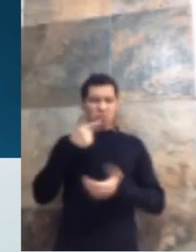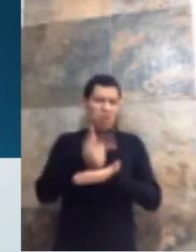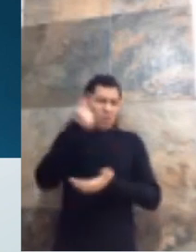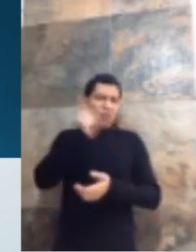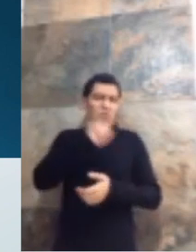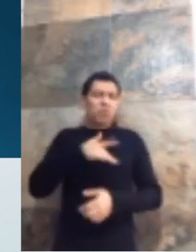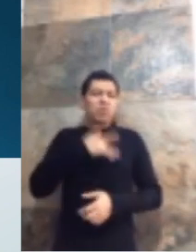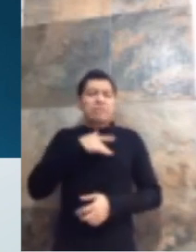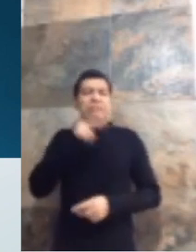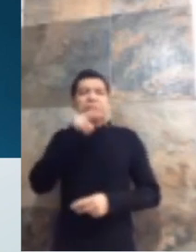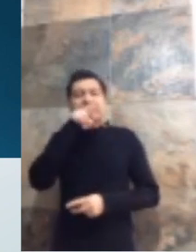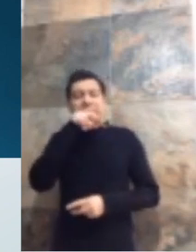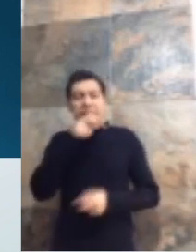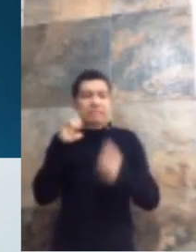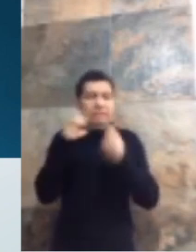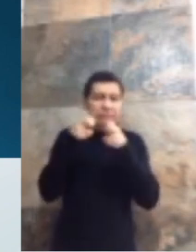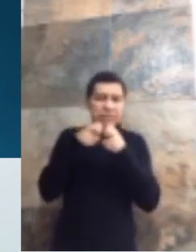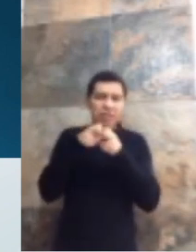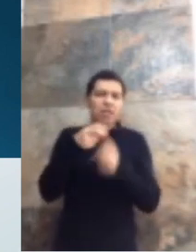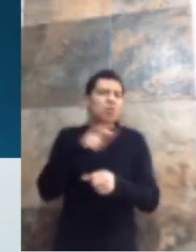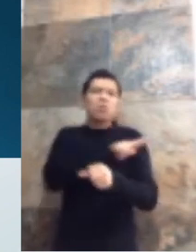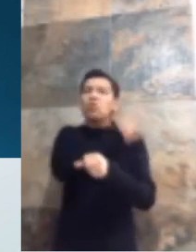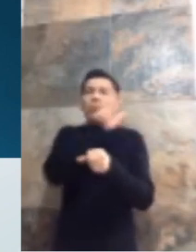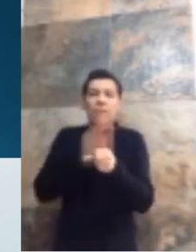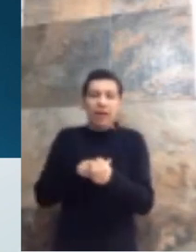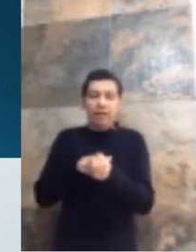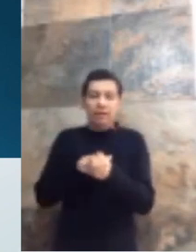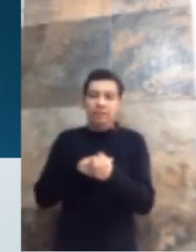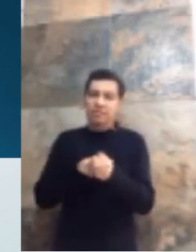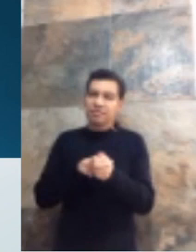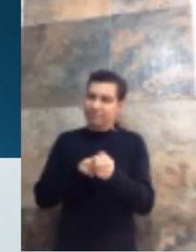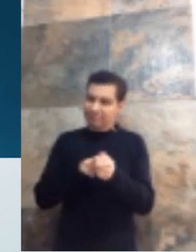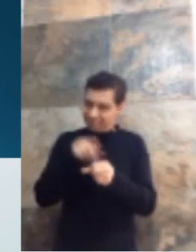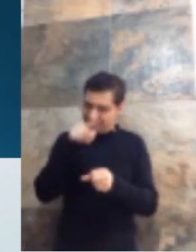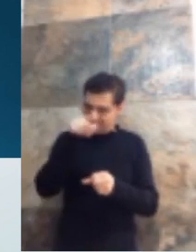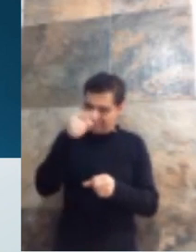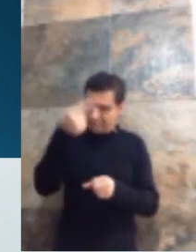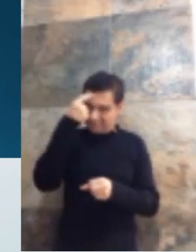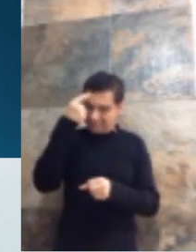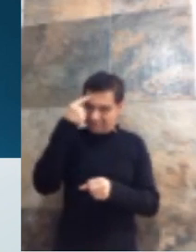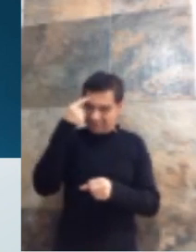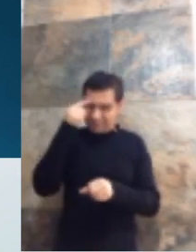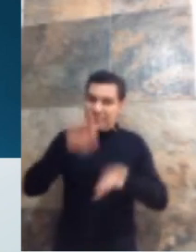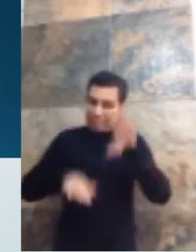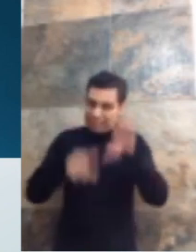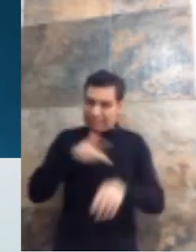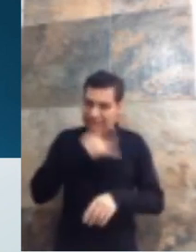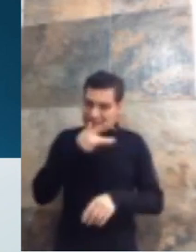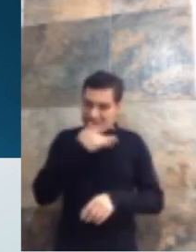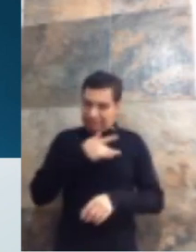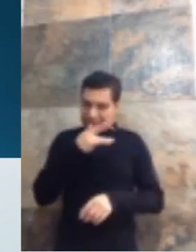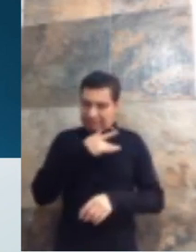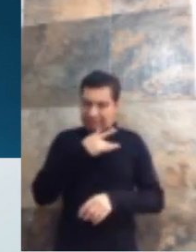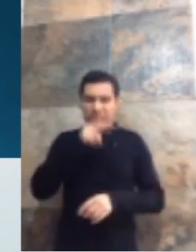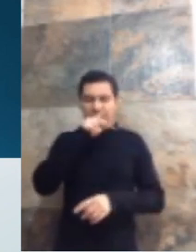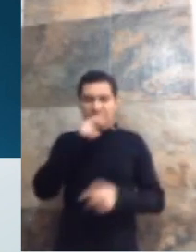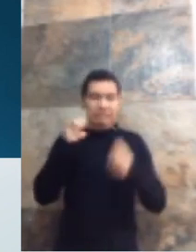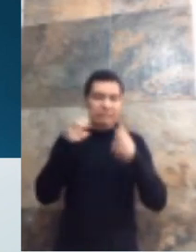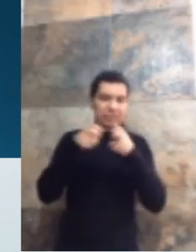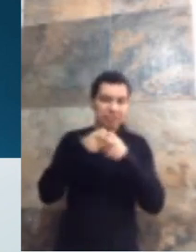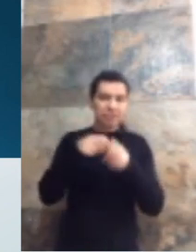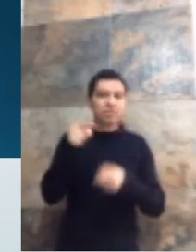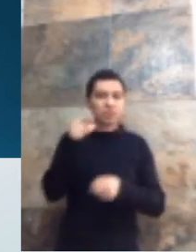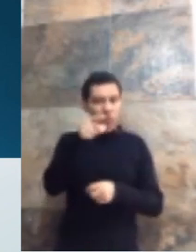se desactiva la persona y que aunque le demos un consejo que le ayudaría funcionalmente, puede no